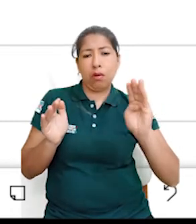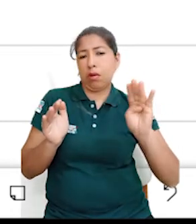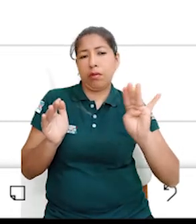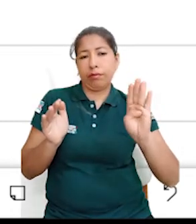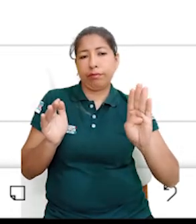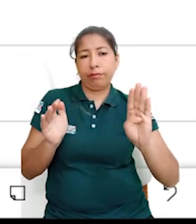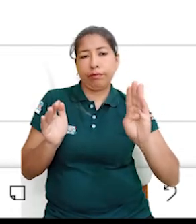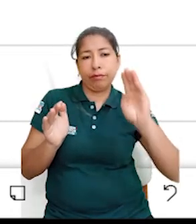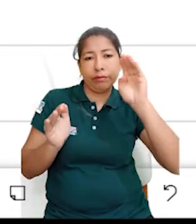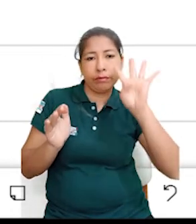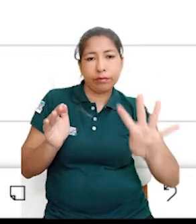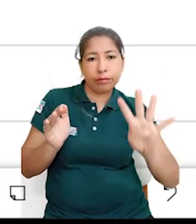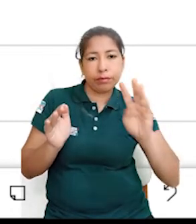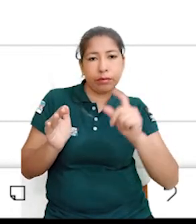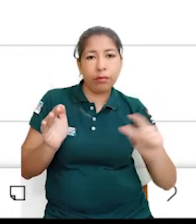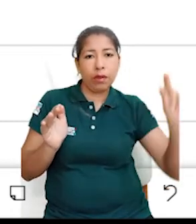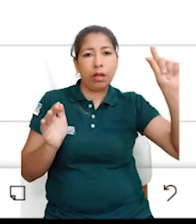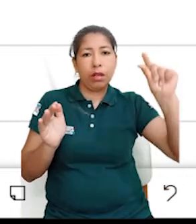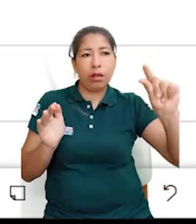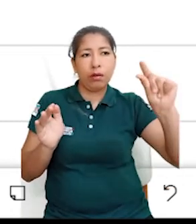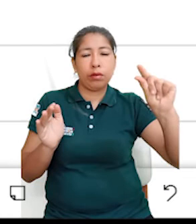notación exponencial el argumento